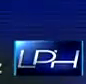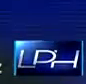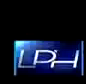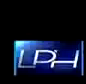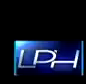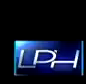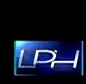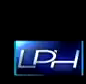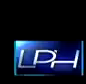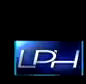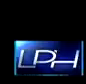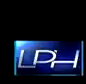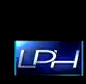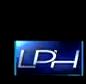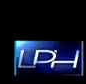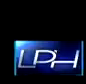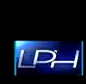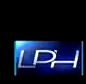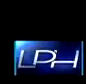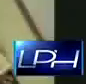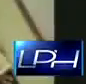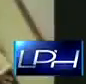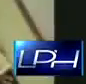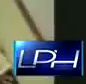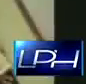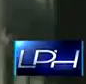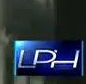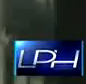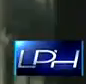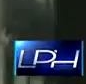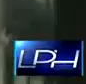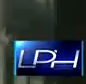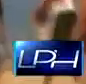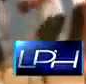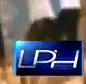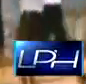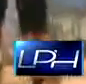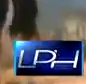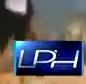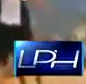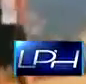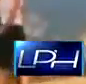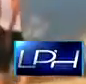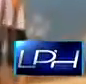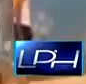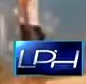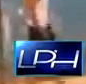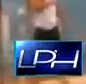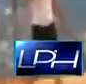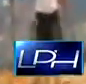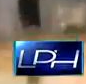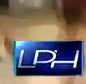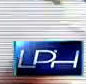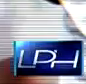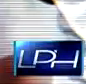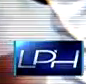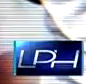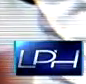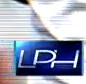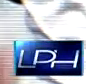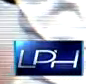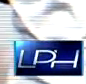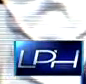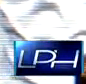López. Renuncie la Junta Directiva de Petróleos de Venezuela. La renuncia del Fiscal General de la República.